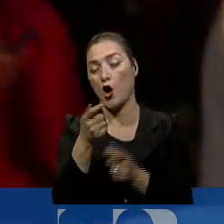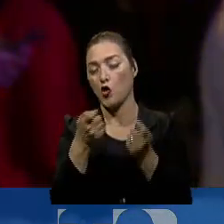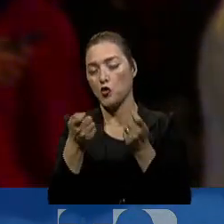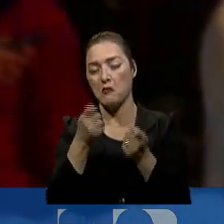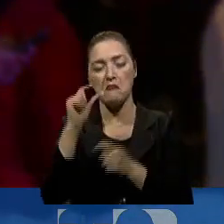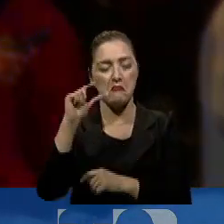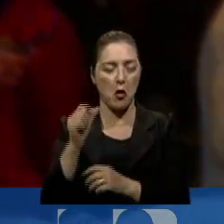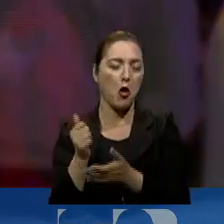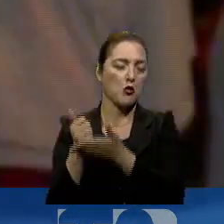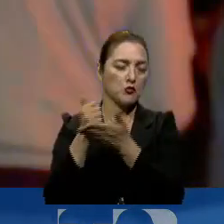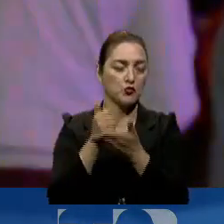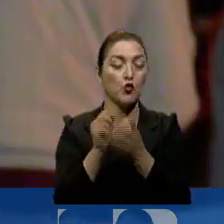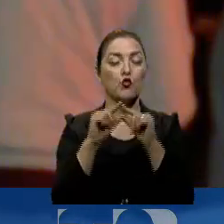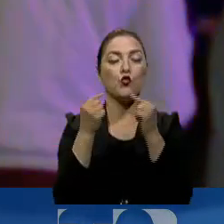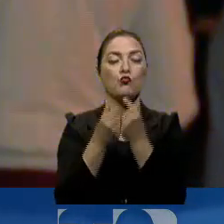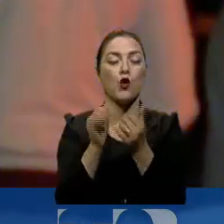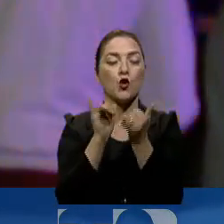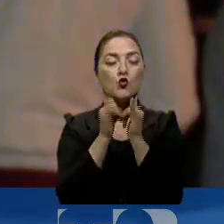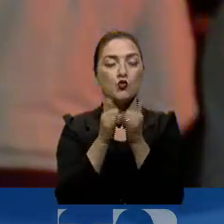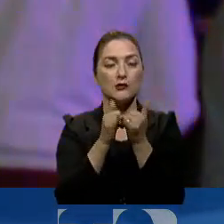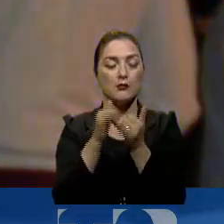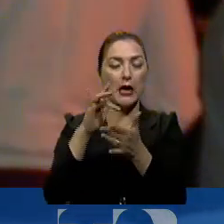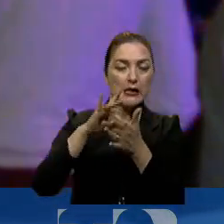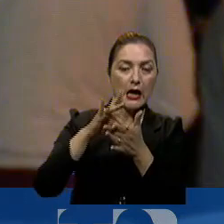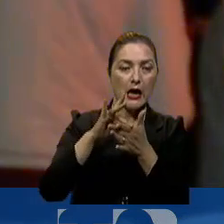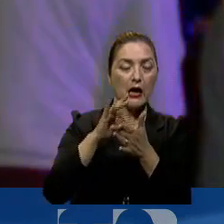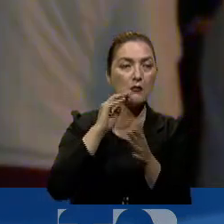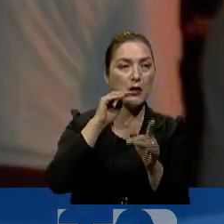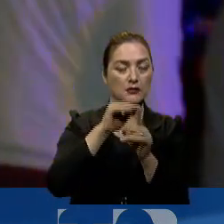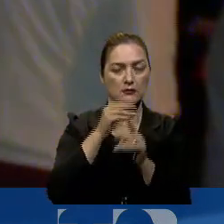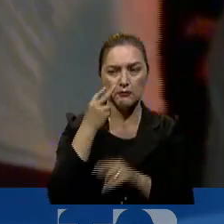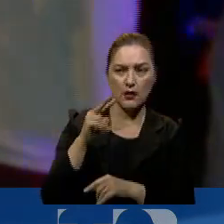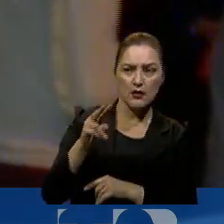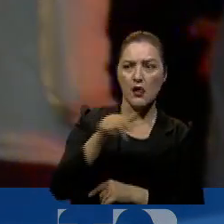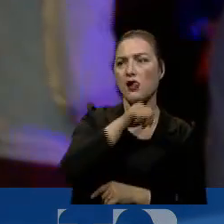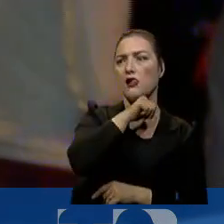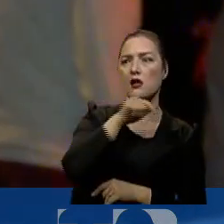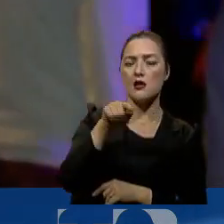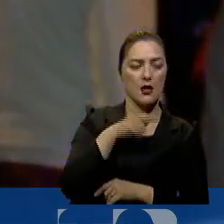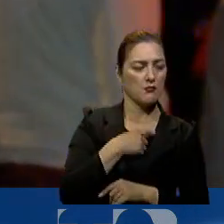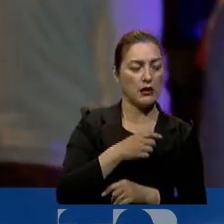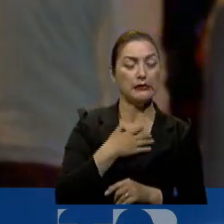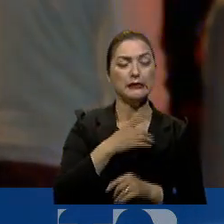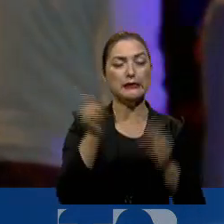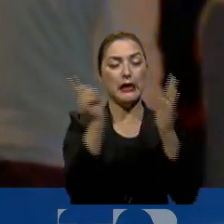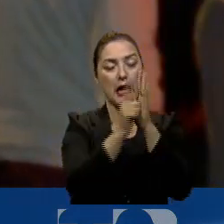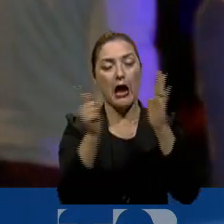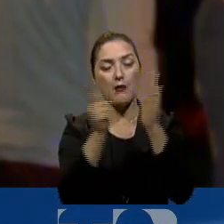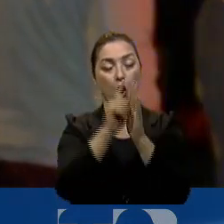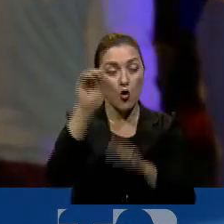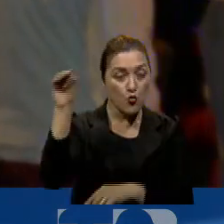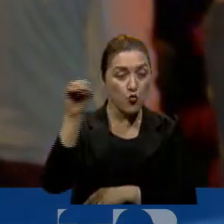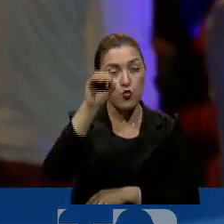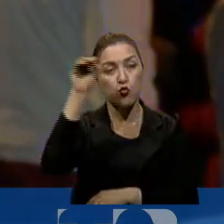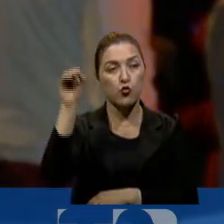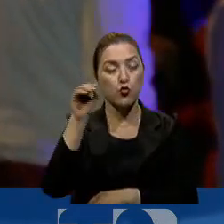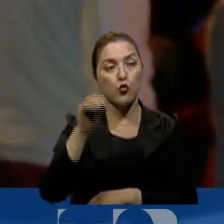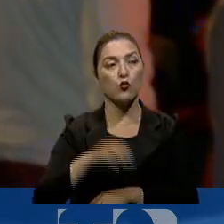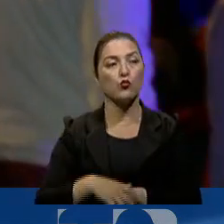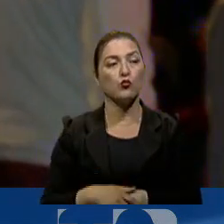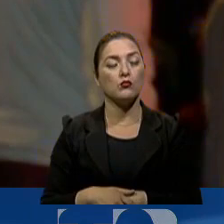creado un grupo de chat. En caso de que hay peligro o le están asaltando a un vecino, suenan las alarmas y salimos, ¿no? Sí ha habido